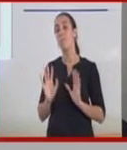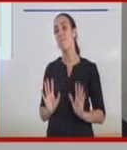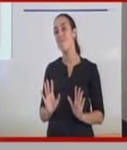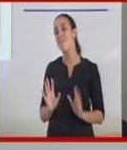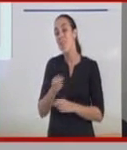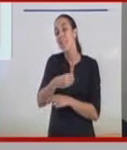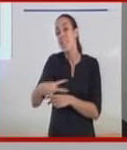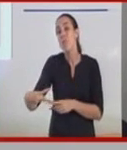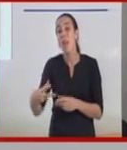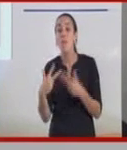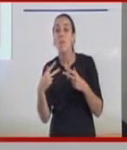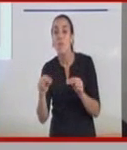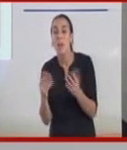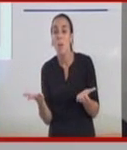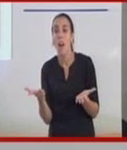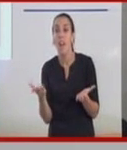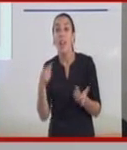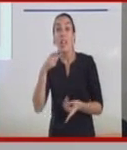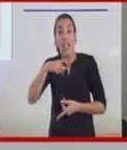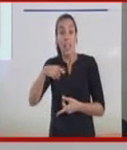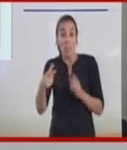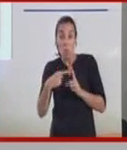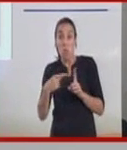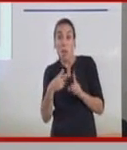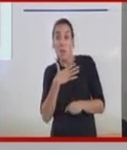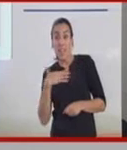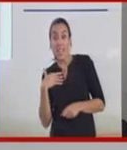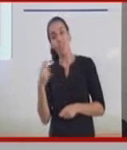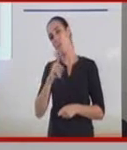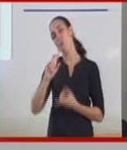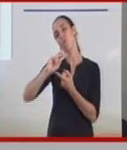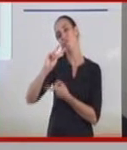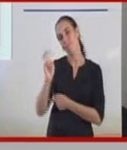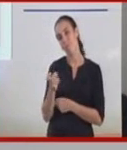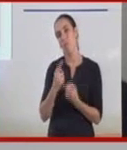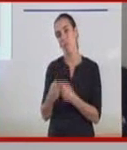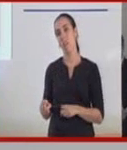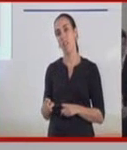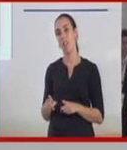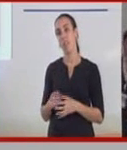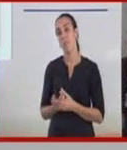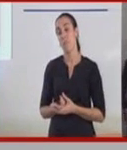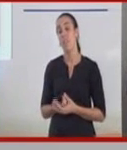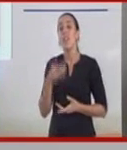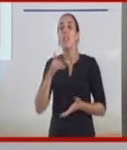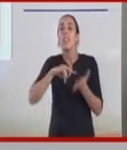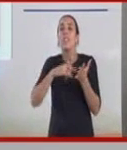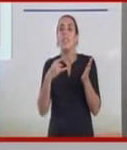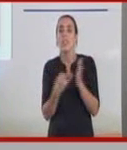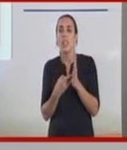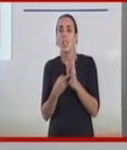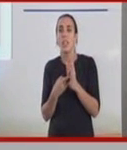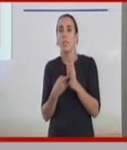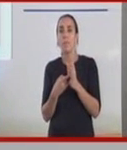el resultado final no es exactamente lo que el usuario final quiere. Como os decía, es una técnica que se tiene